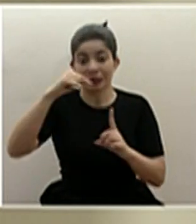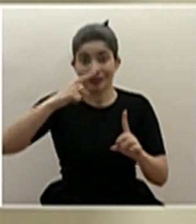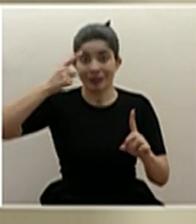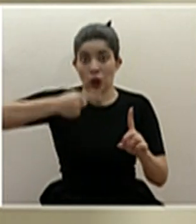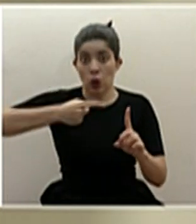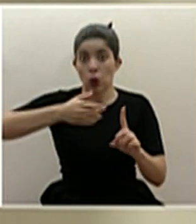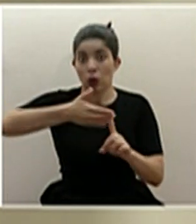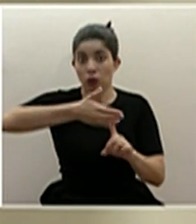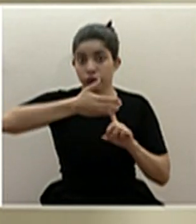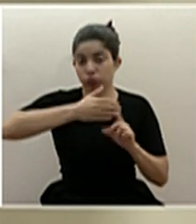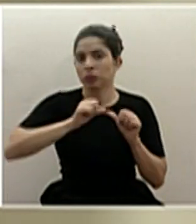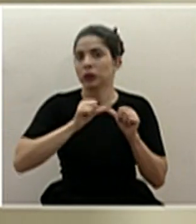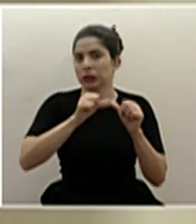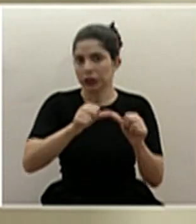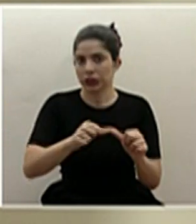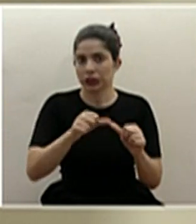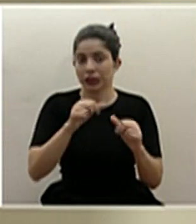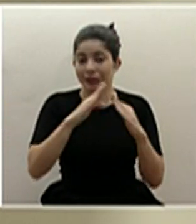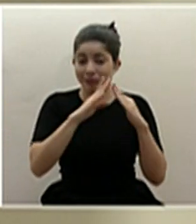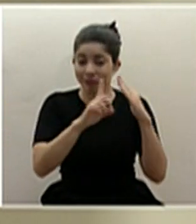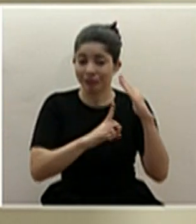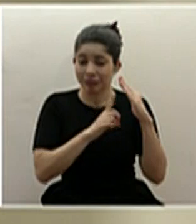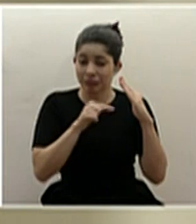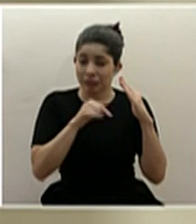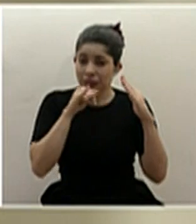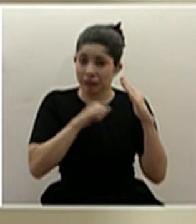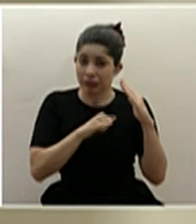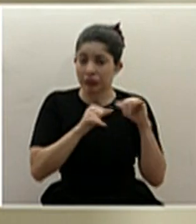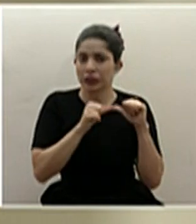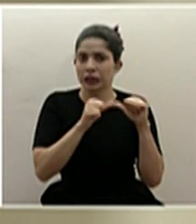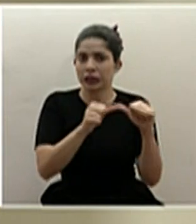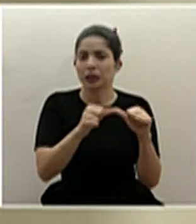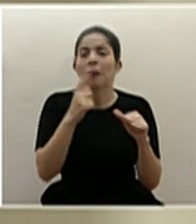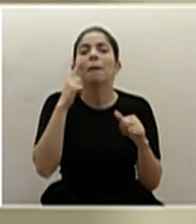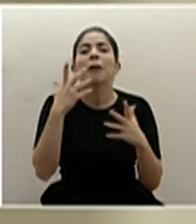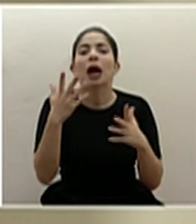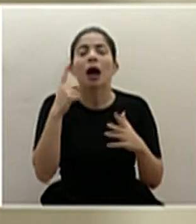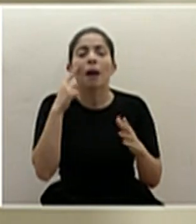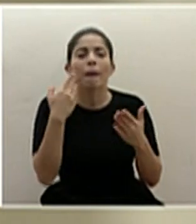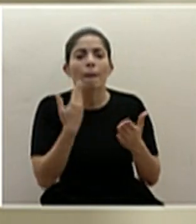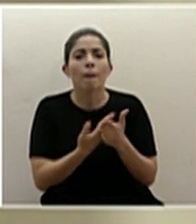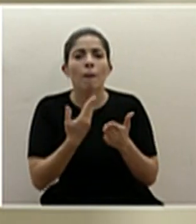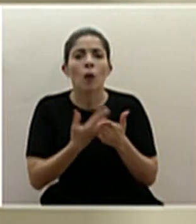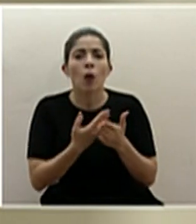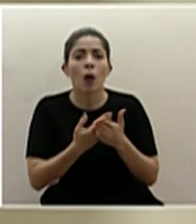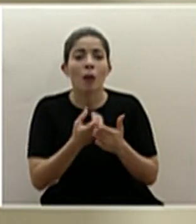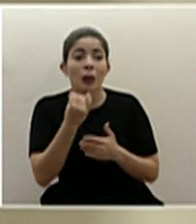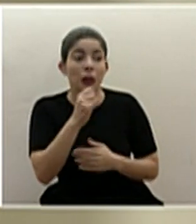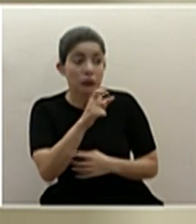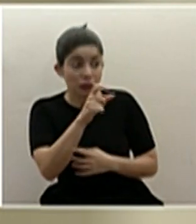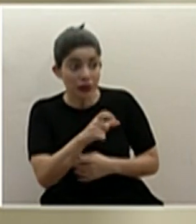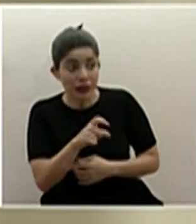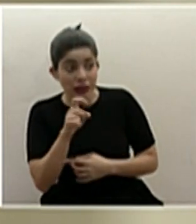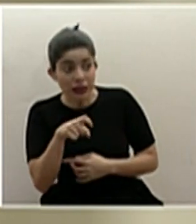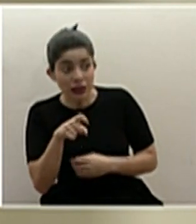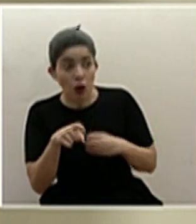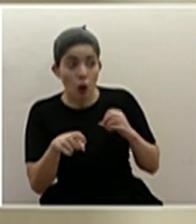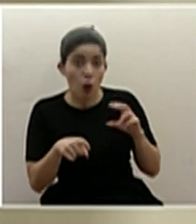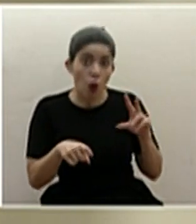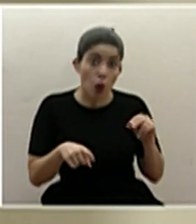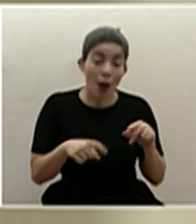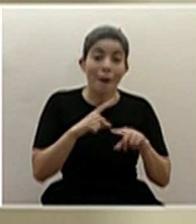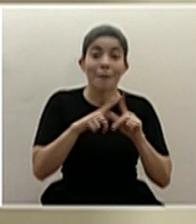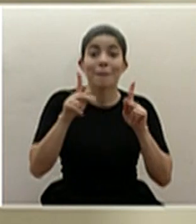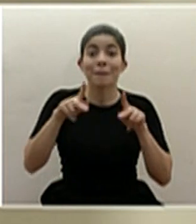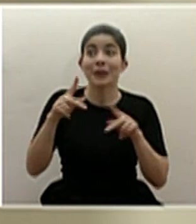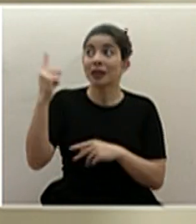Es la medida más importante por la cual se busca justamente hacer una prueba para ver si la persona eventualmente requiere o no, pero en este caso los que